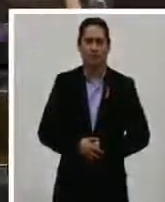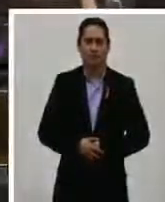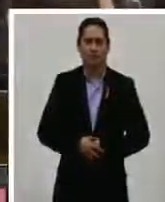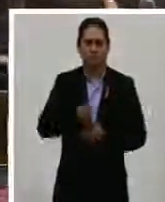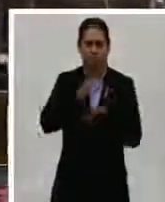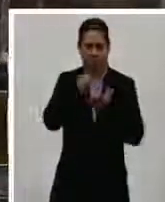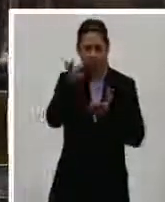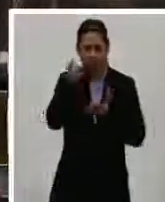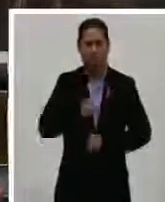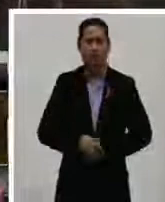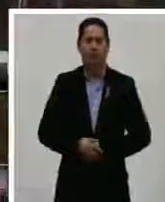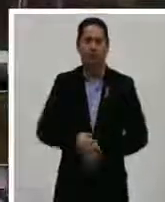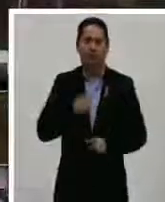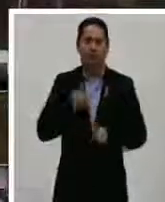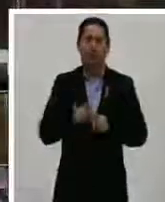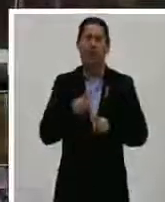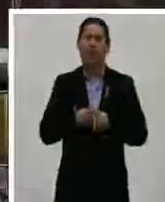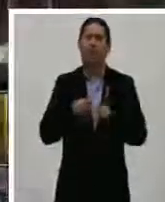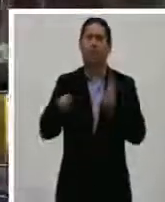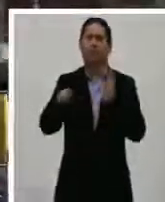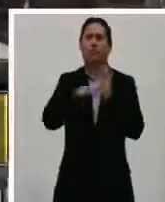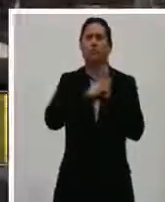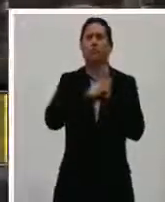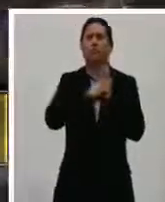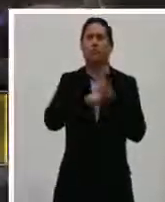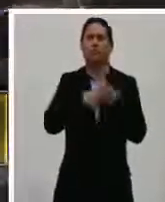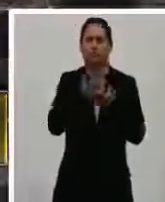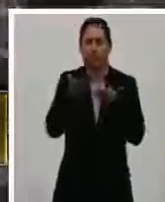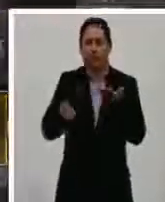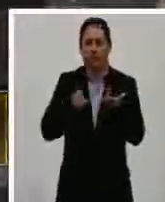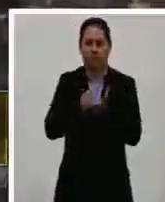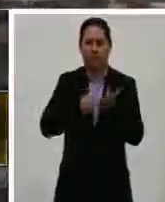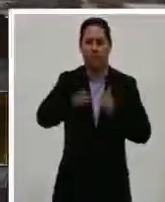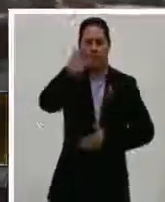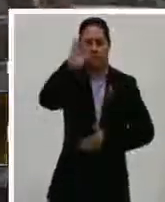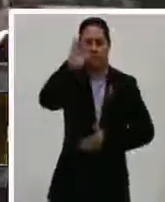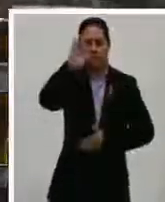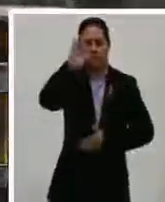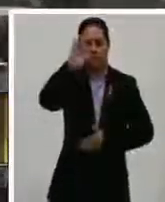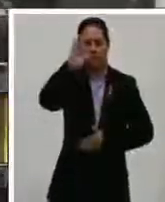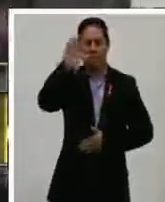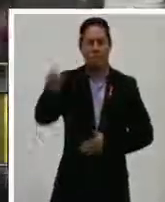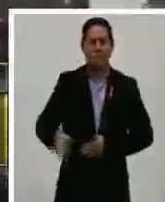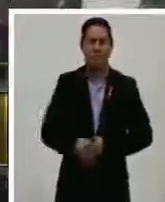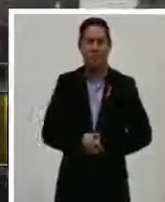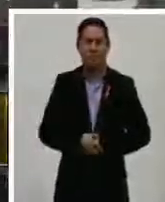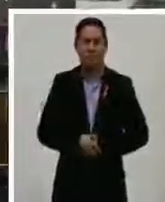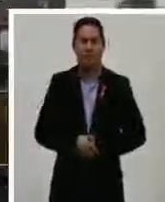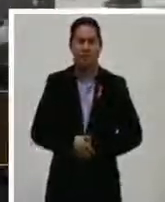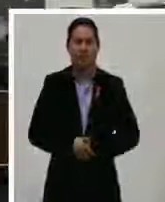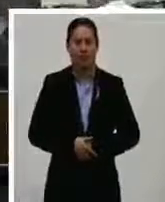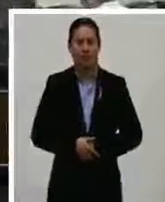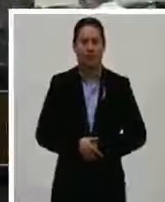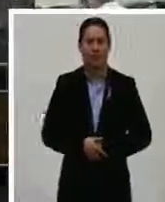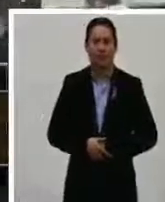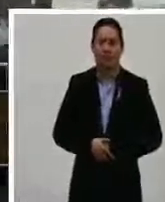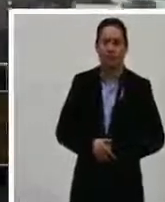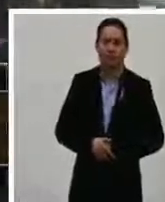muchas gracias los que estén por la negativa sírvase manifestarlo levantando la mano